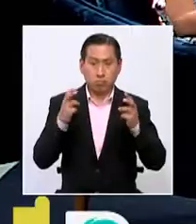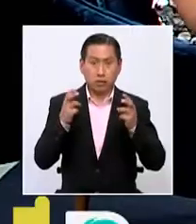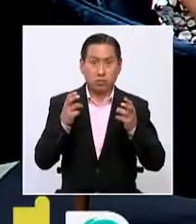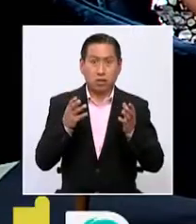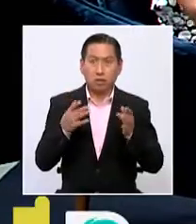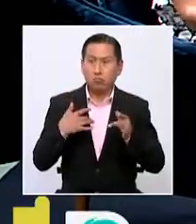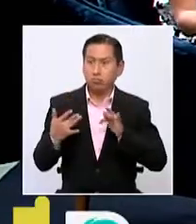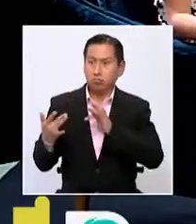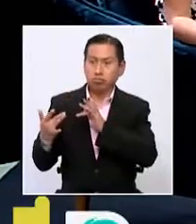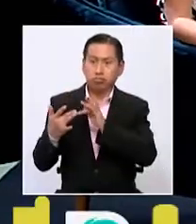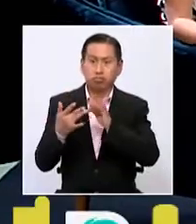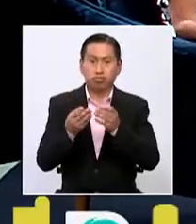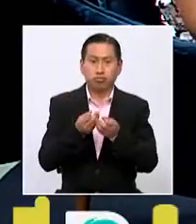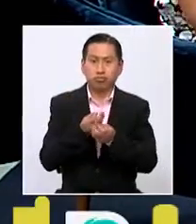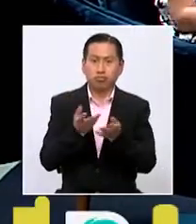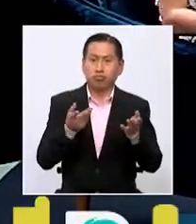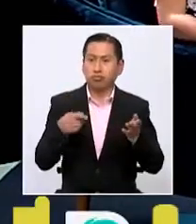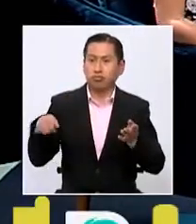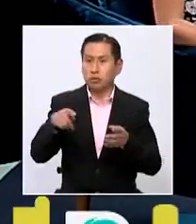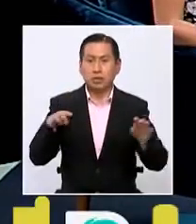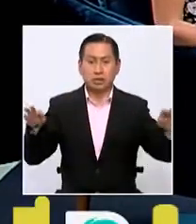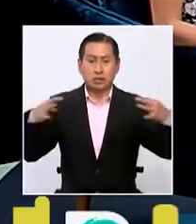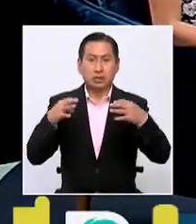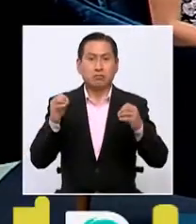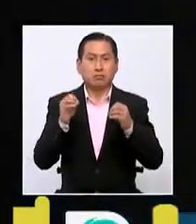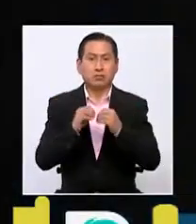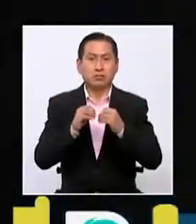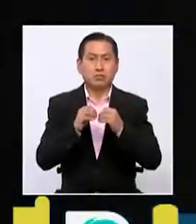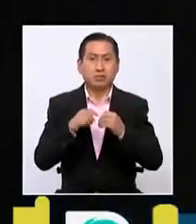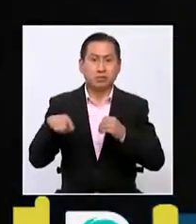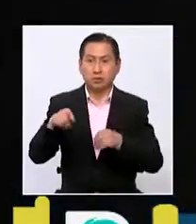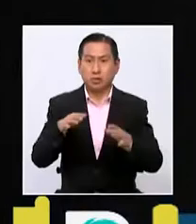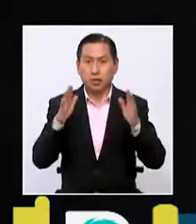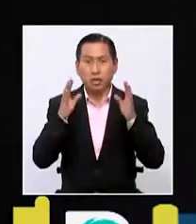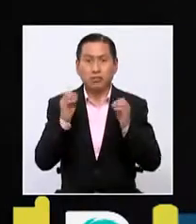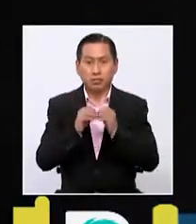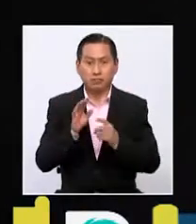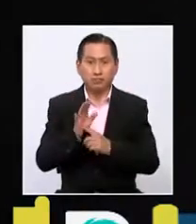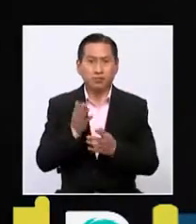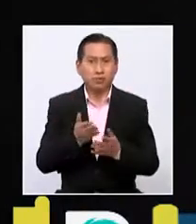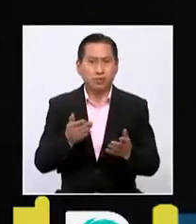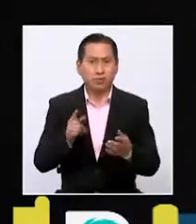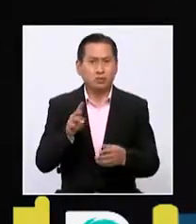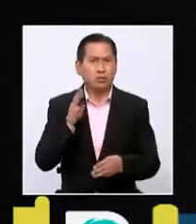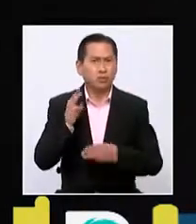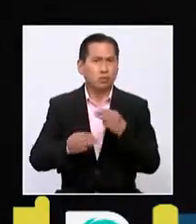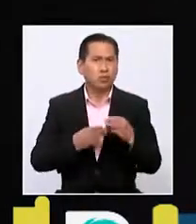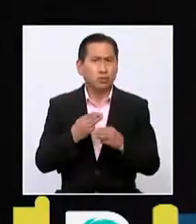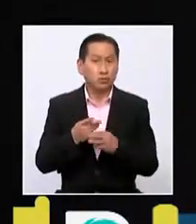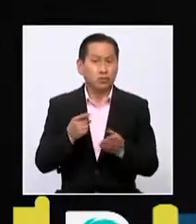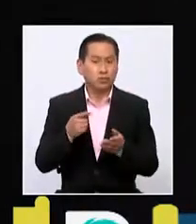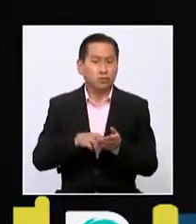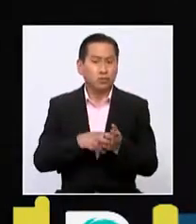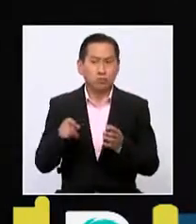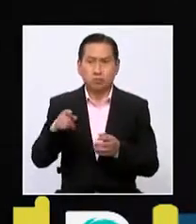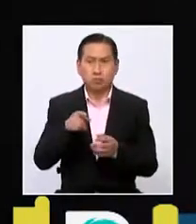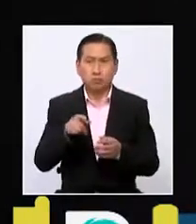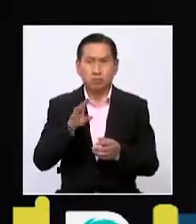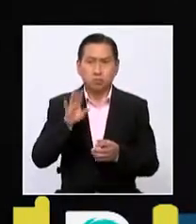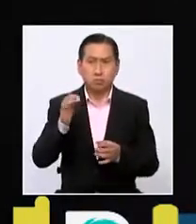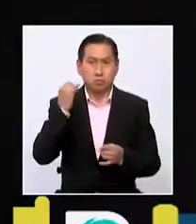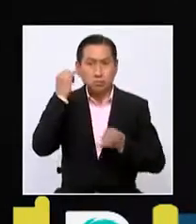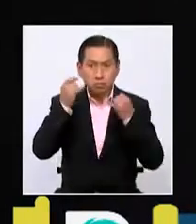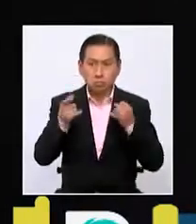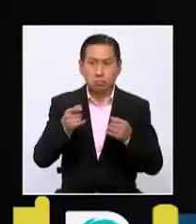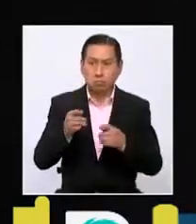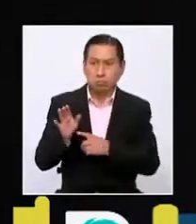Tener una mayor cantidad de gente que esté atenta a las producciones de Telemundo. Es una estrategia de negocio